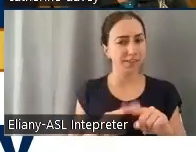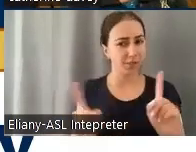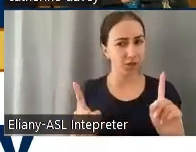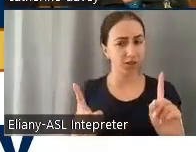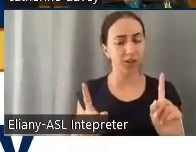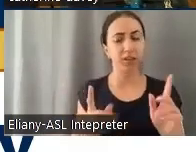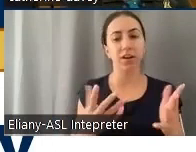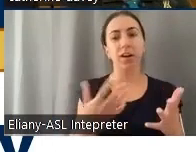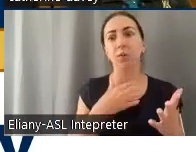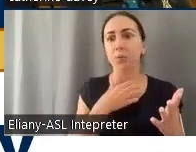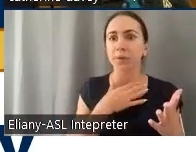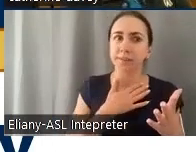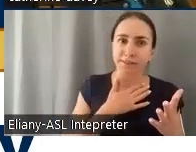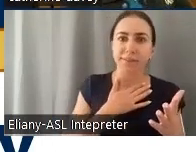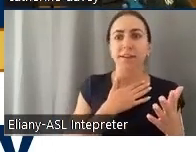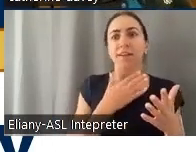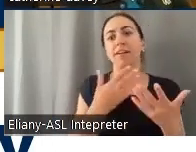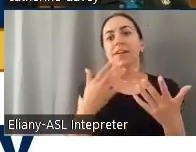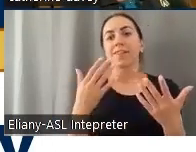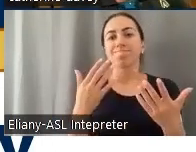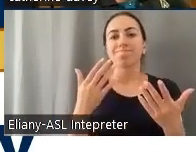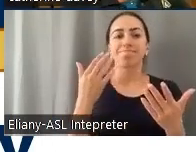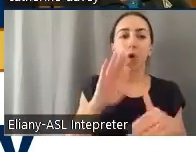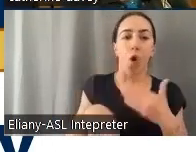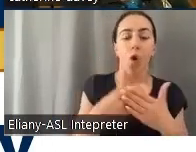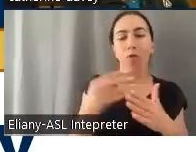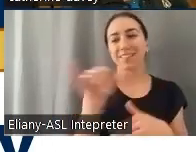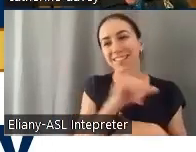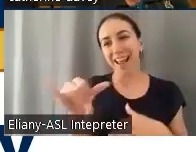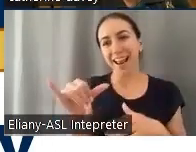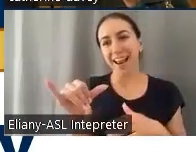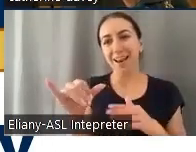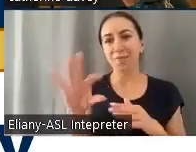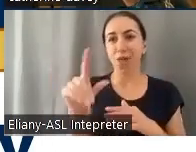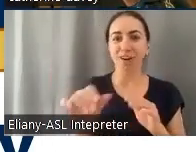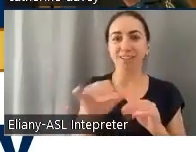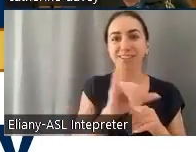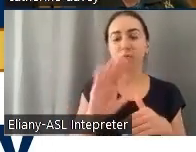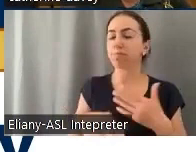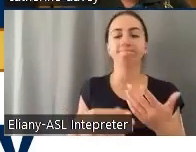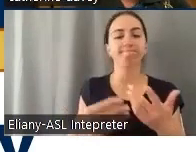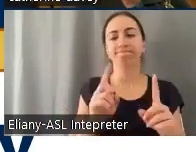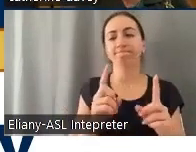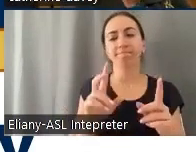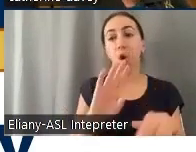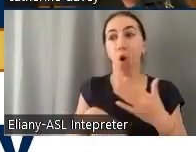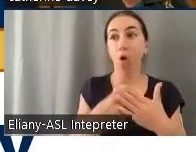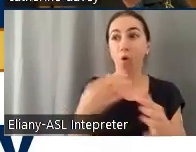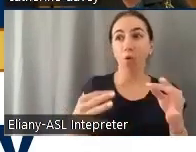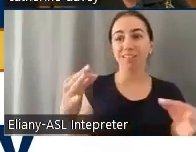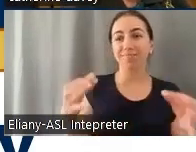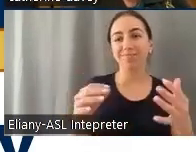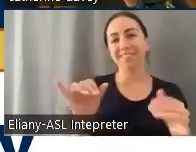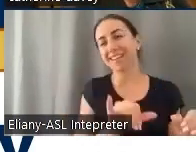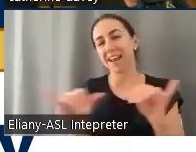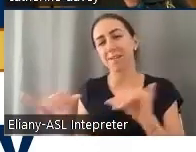Cada condado, cada distrito hace las cosas diferentes. Ojalá yo te pudiera decir específicamente que claramente están las leyes escritas en